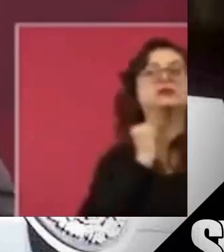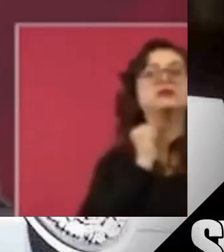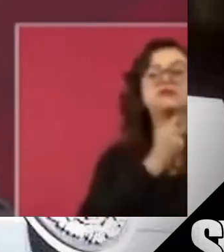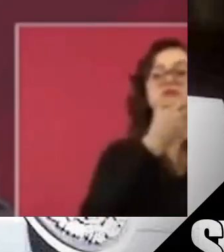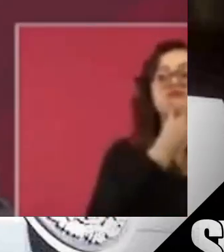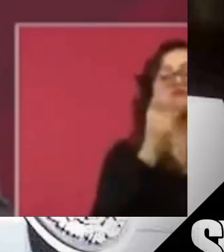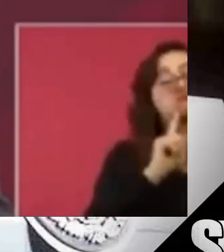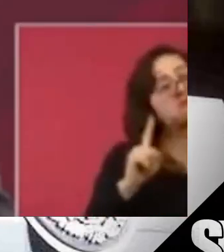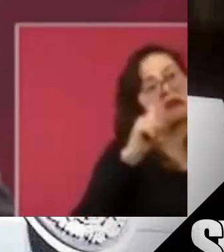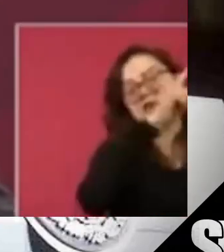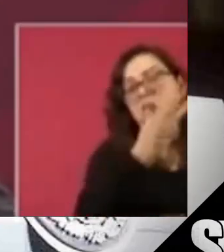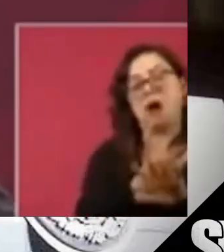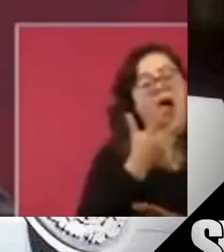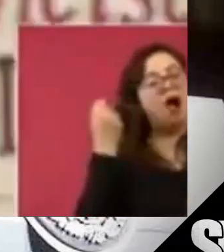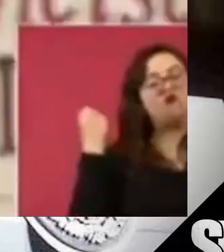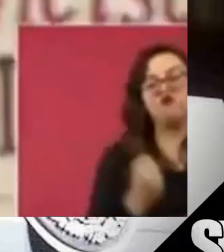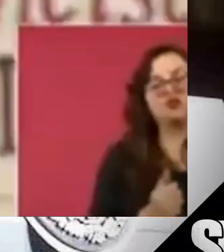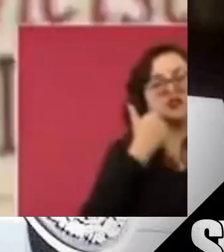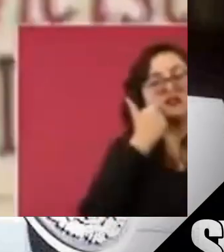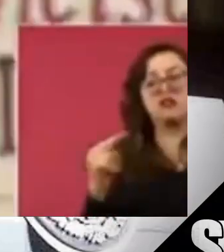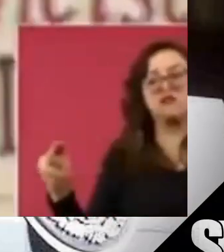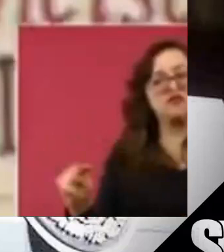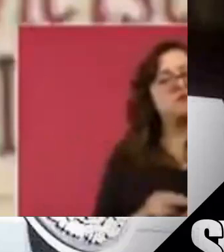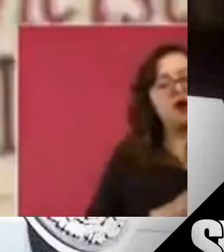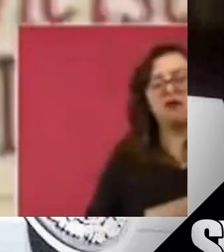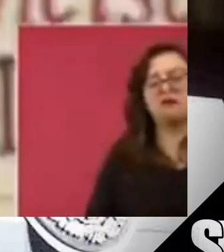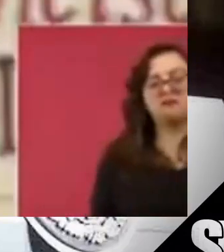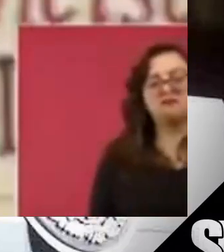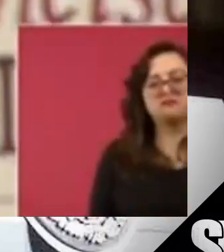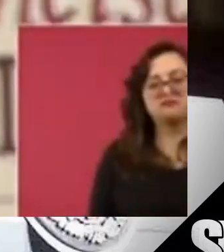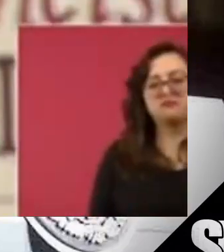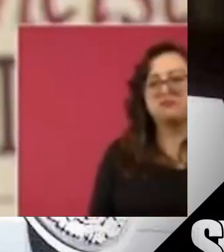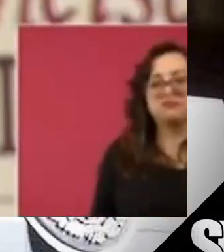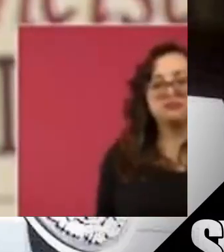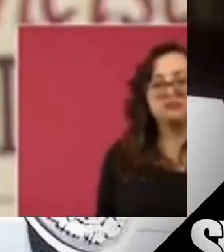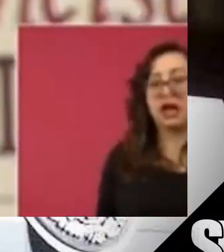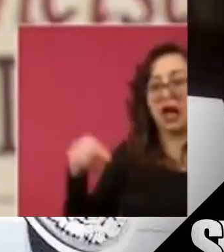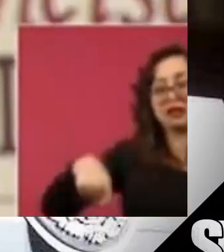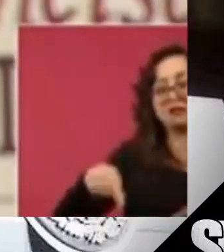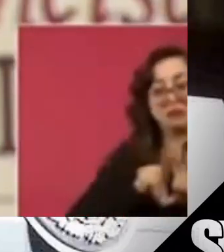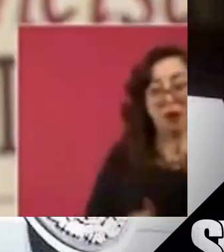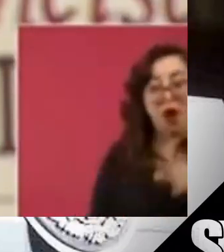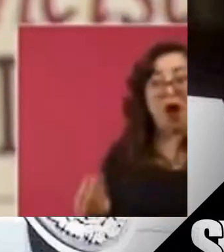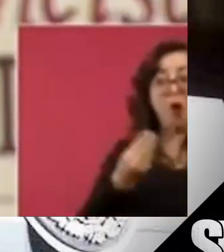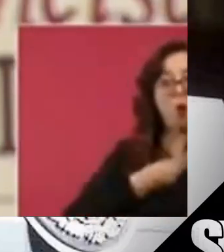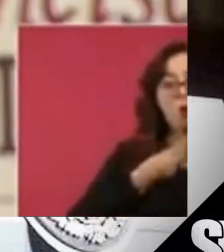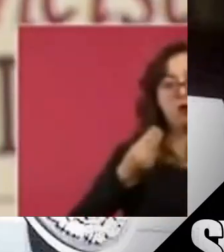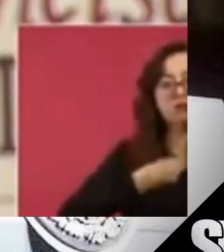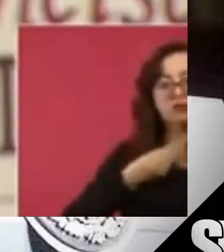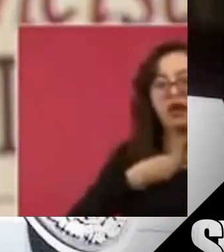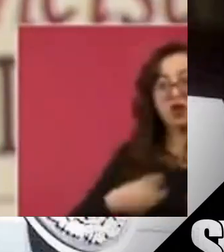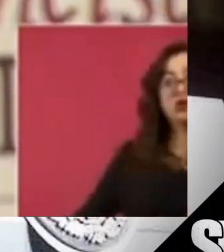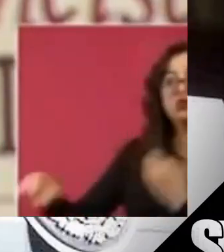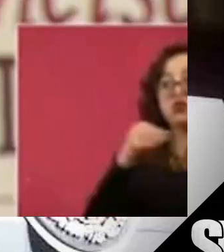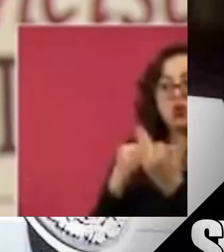seguro. Para eso es el arancel. Necesitamos un acuerdo político unánime, cosa